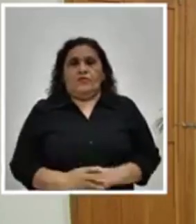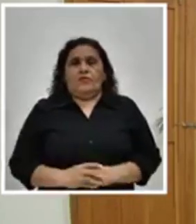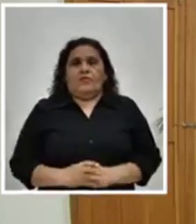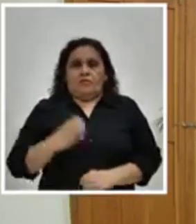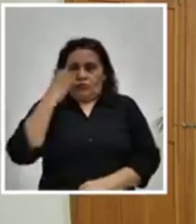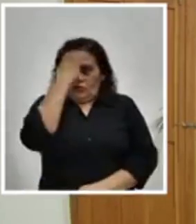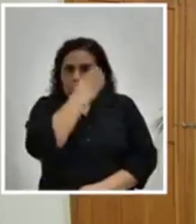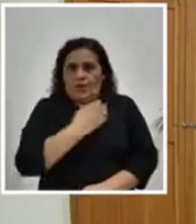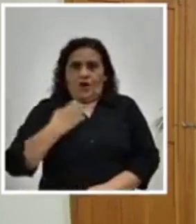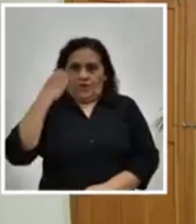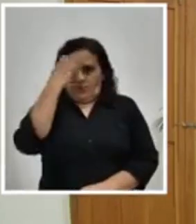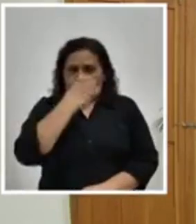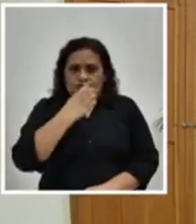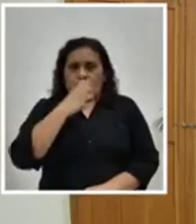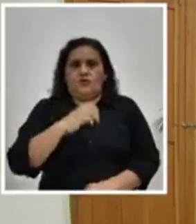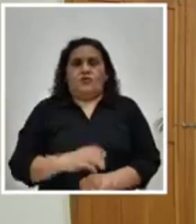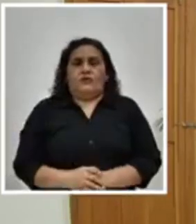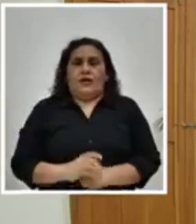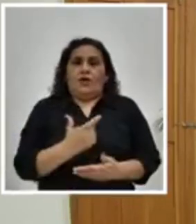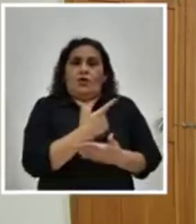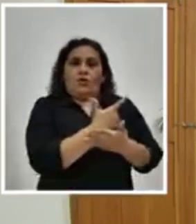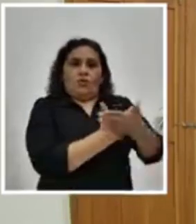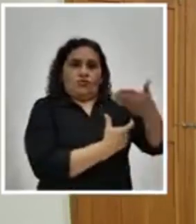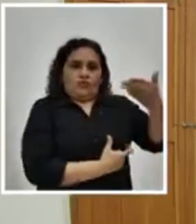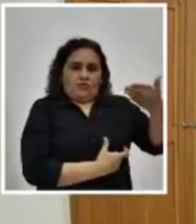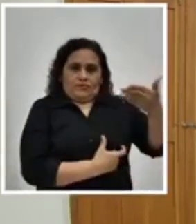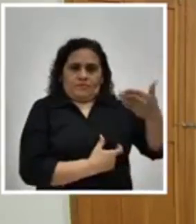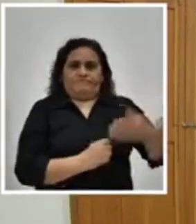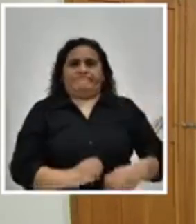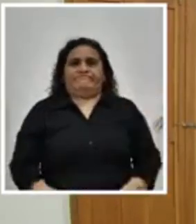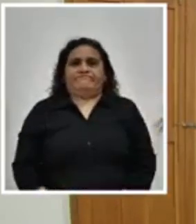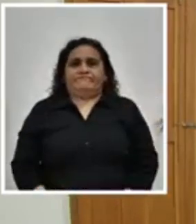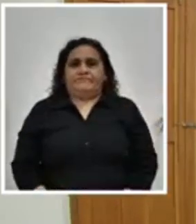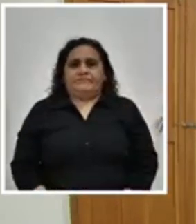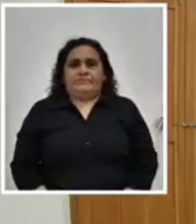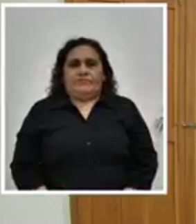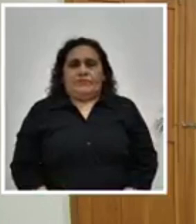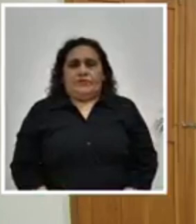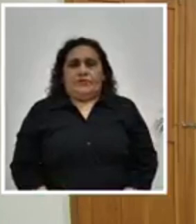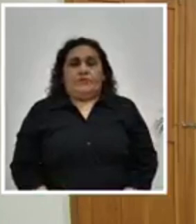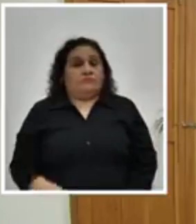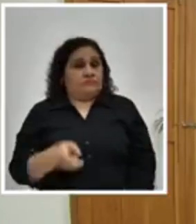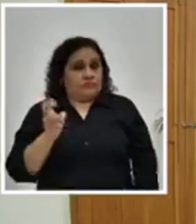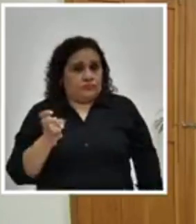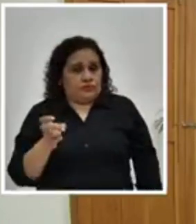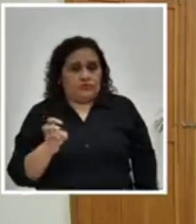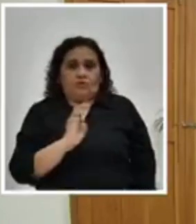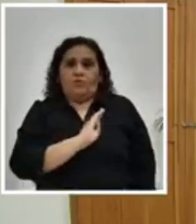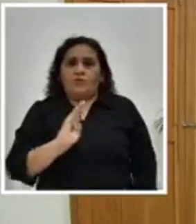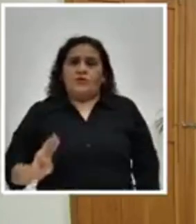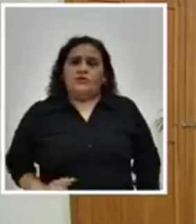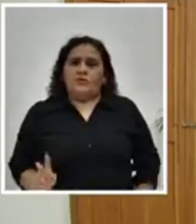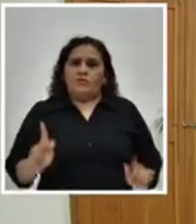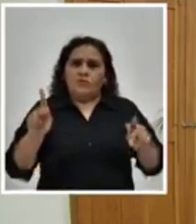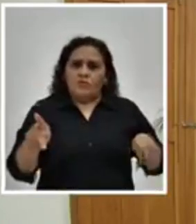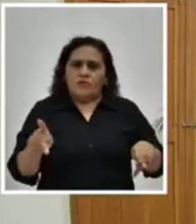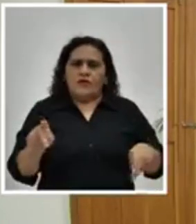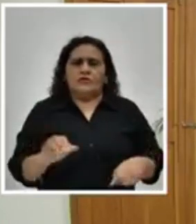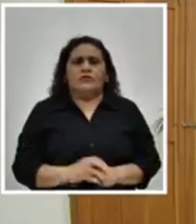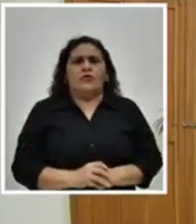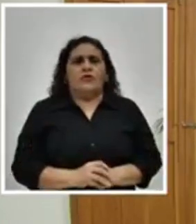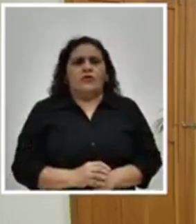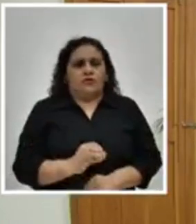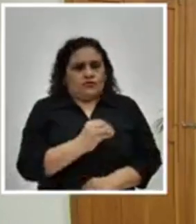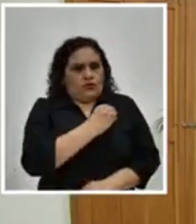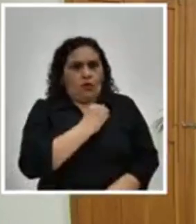de Armonización Contable, SEVAC. Con ello, el municipio de Progreso refrenda su compromiso con